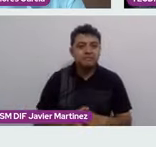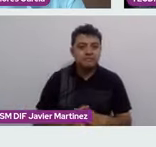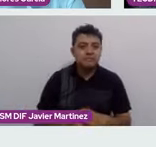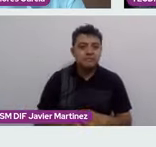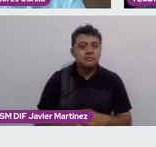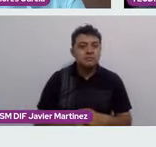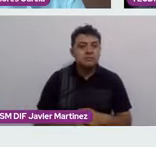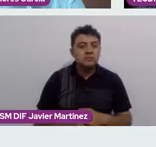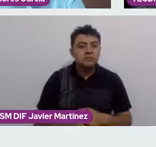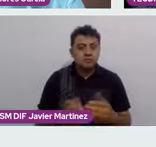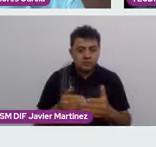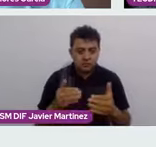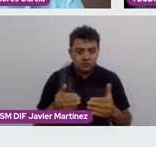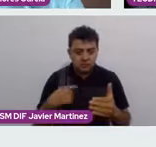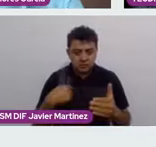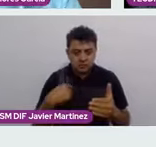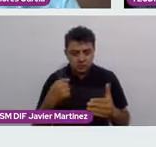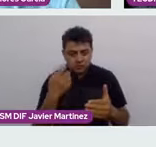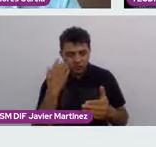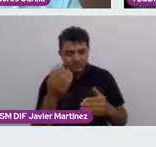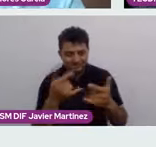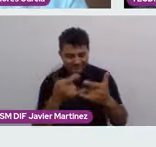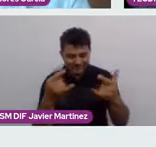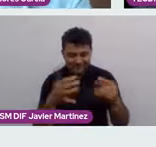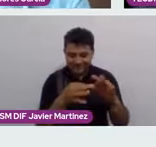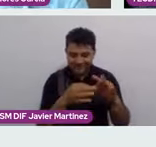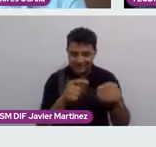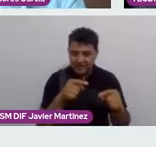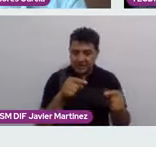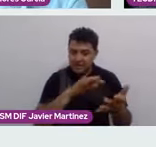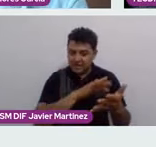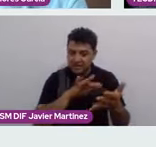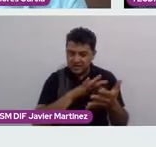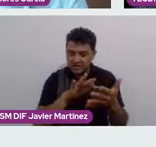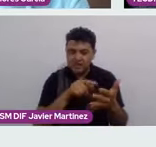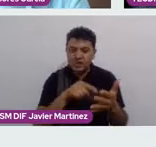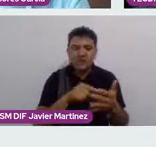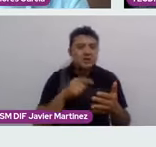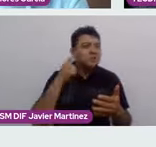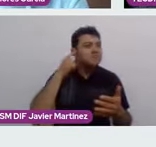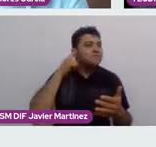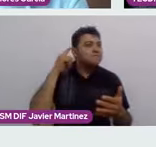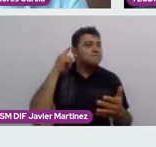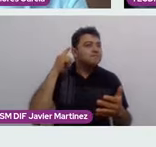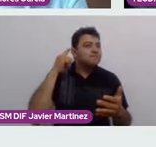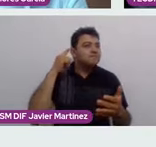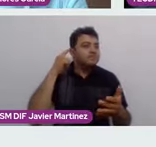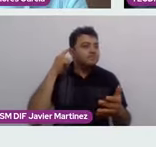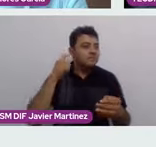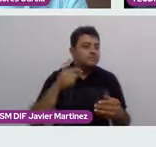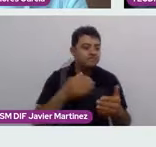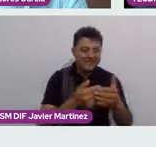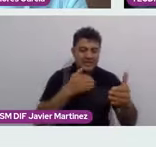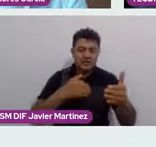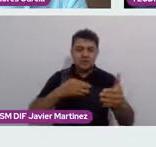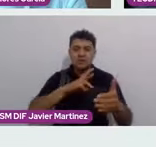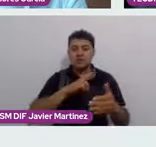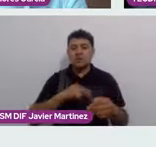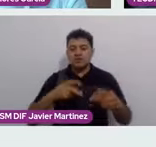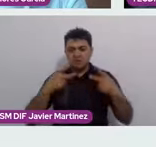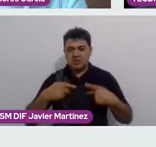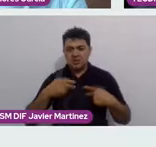leyendo esta parte, me encanta la historia, y leyendo esta parte del zumbido, dicen que los romanos, intencionadamente, muchos